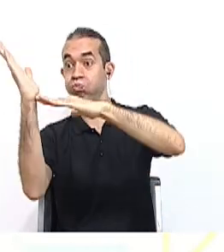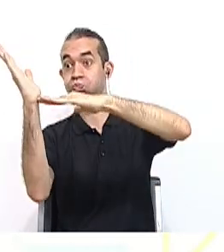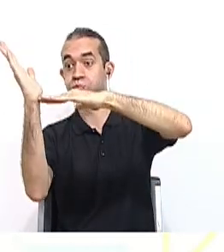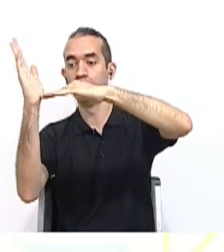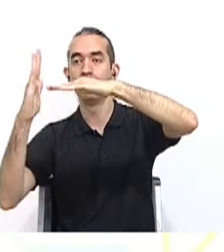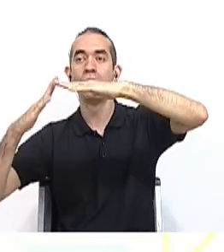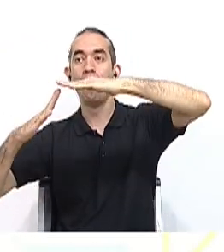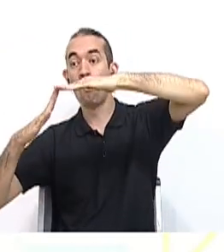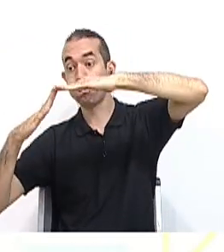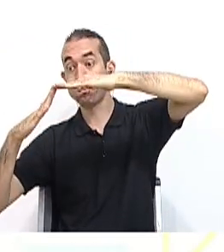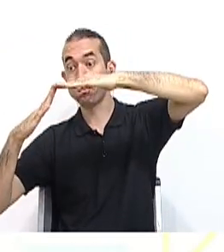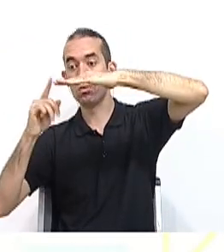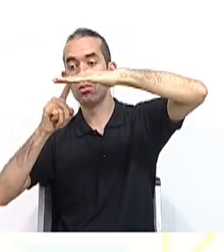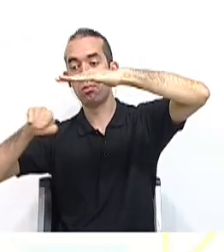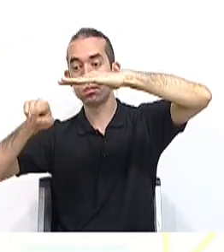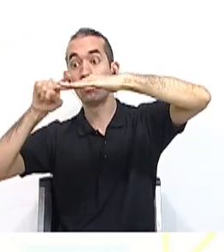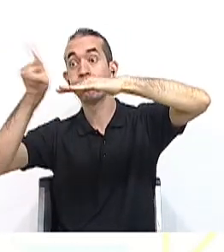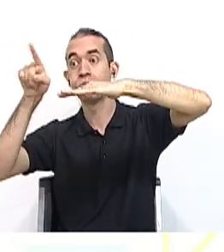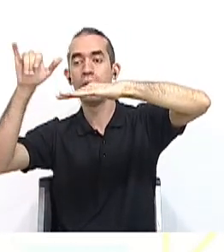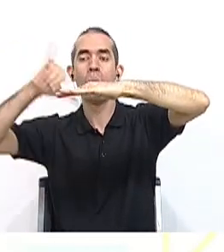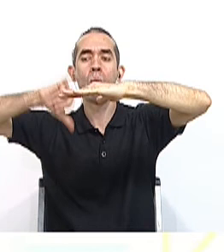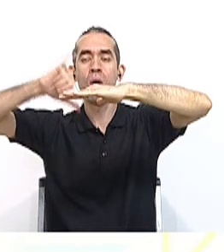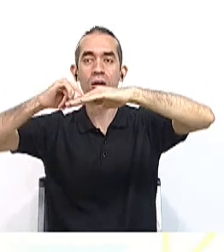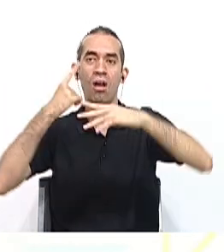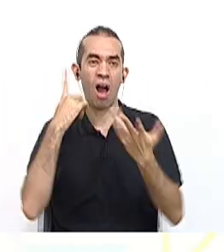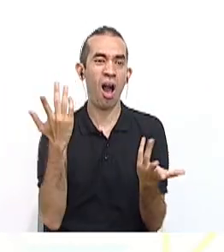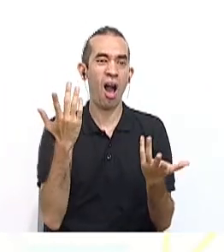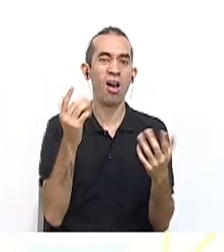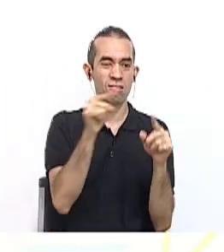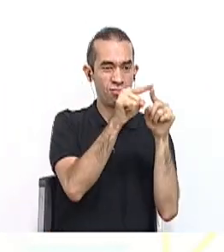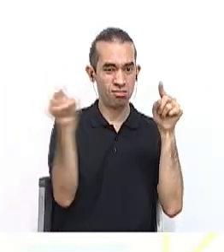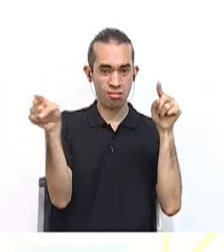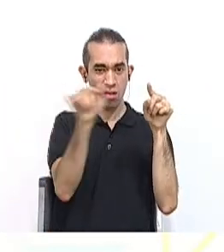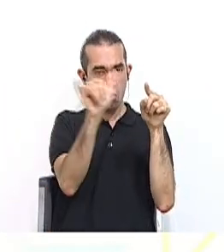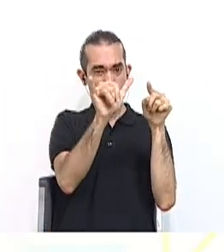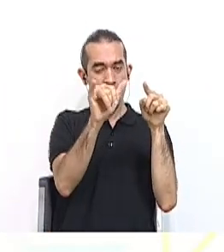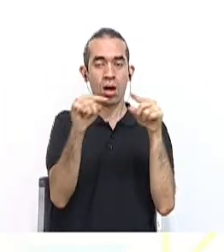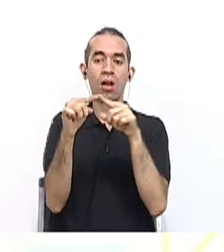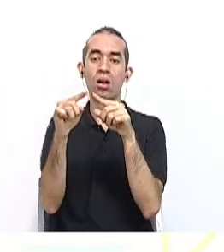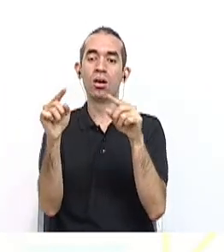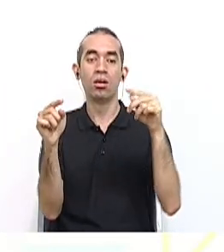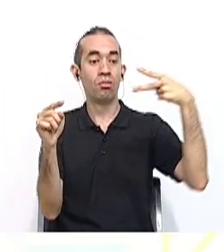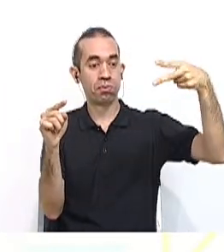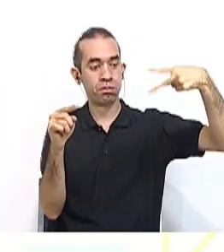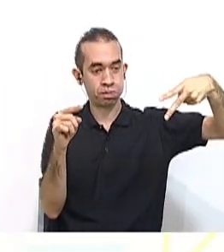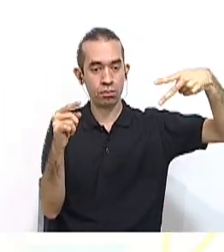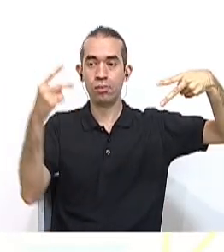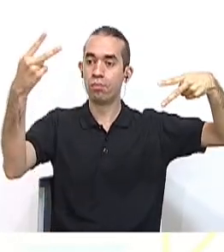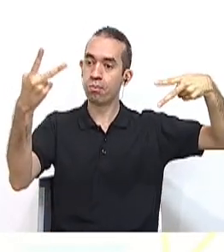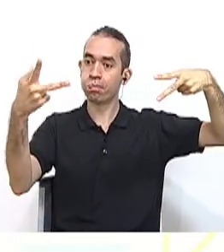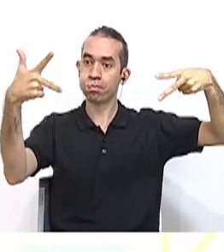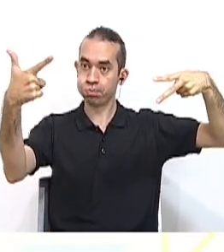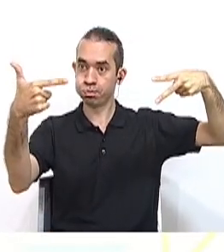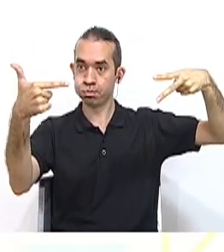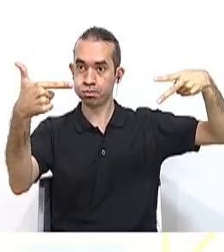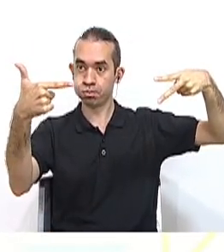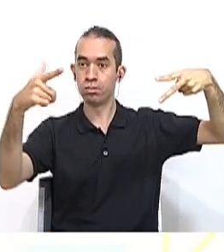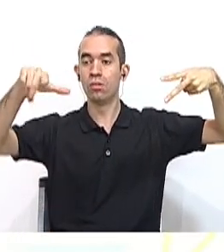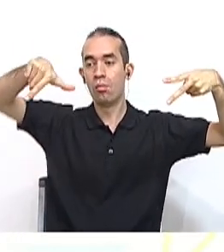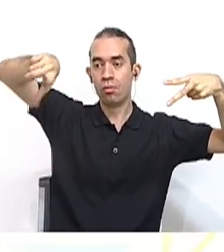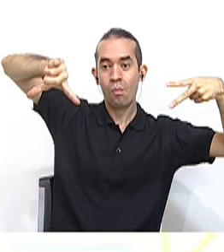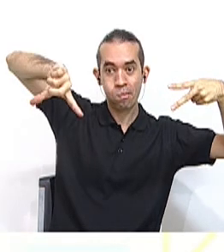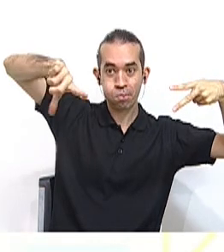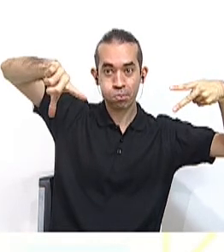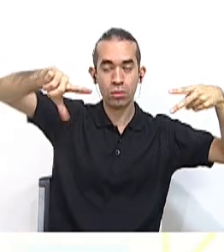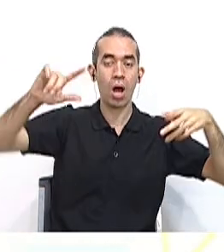elementos encontramos? ¡Claro! El lado y los ángulos. Entonces se cumple el criterio ángulo, lado,